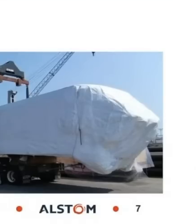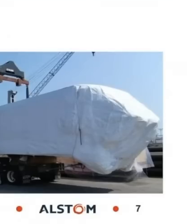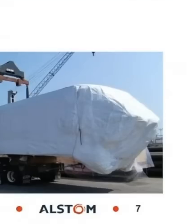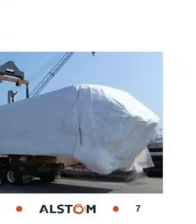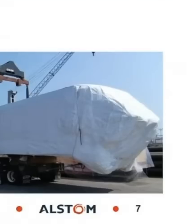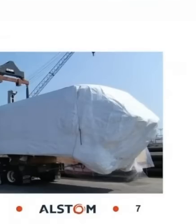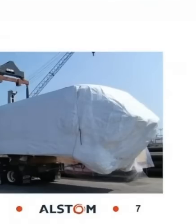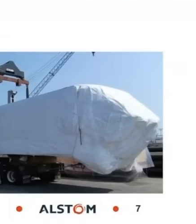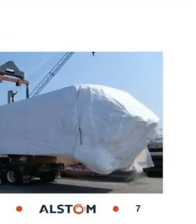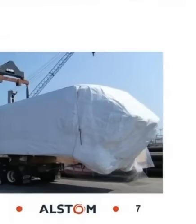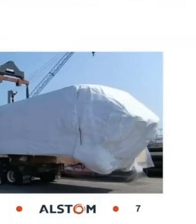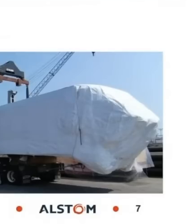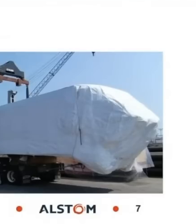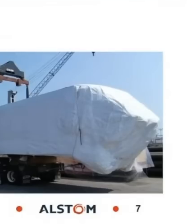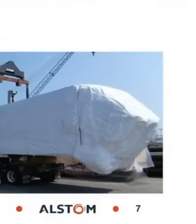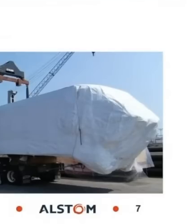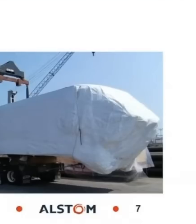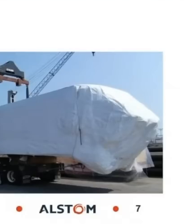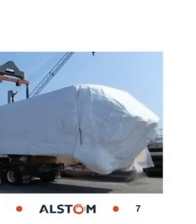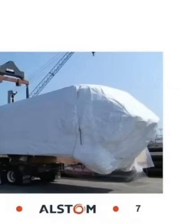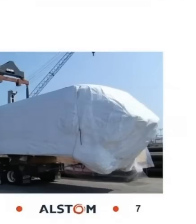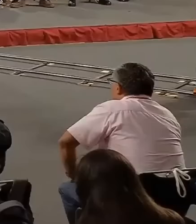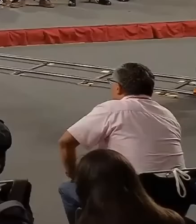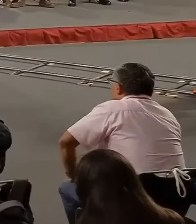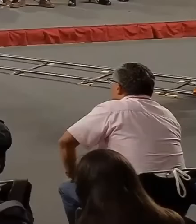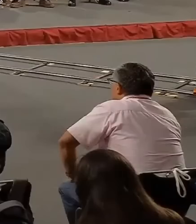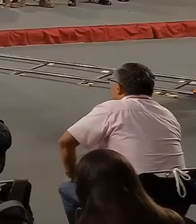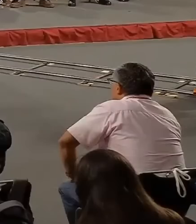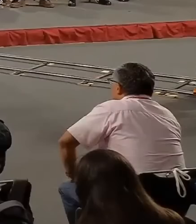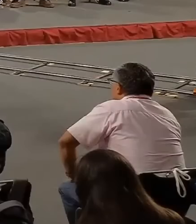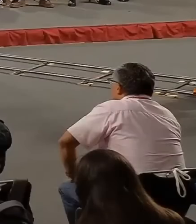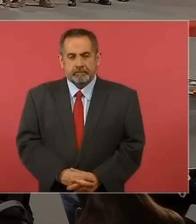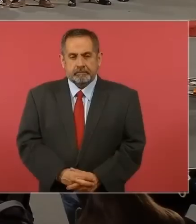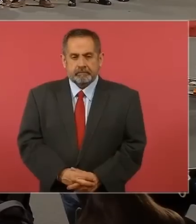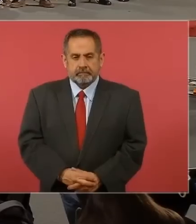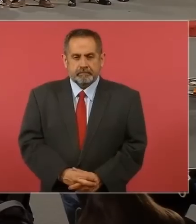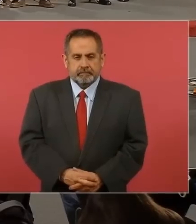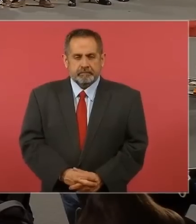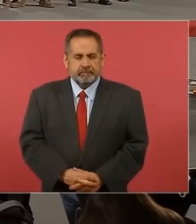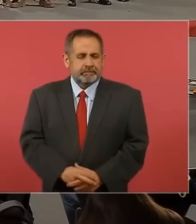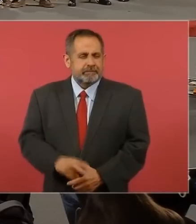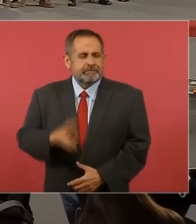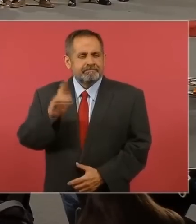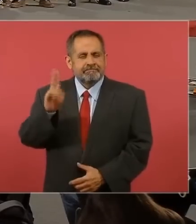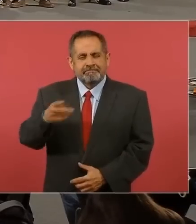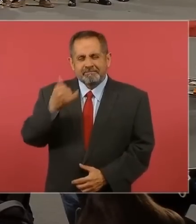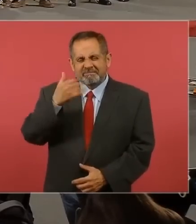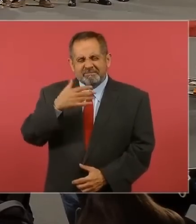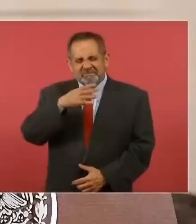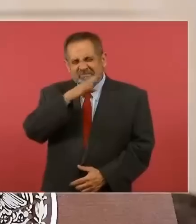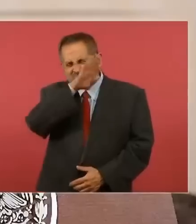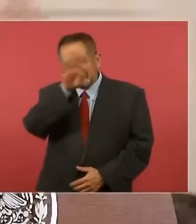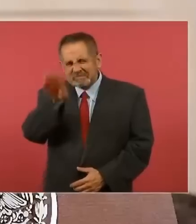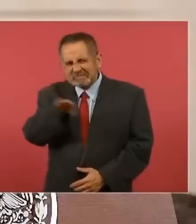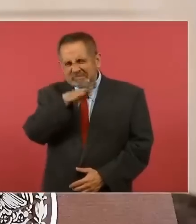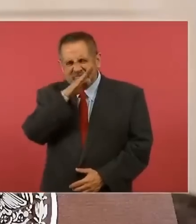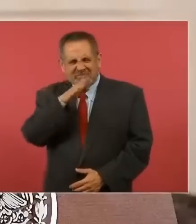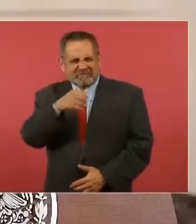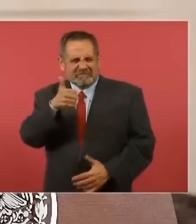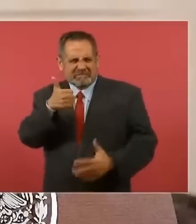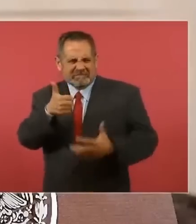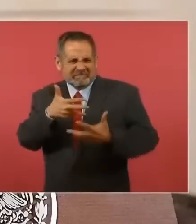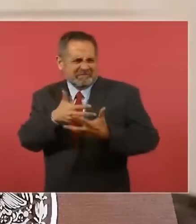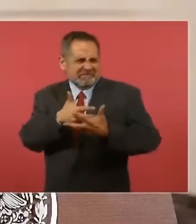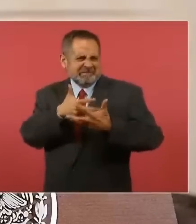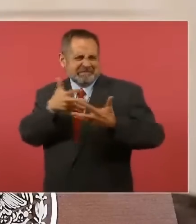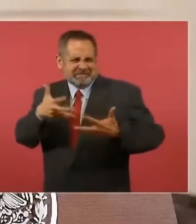3 toneladas más. ¿Esto es mucho o es poco? Imagínense a 6 grandes elefantes, grandes, grandes, juntos en